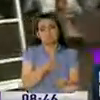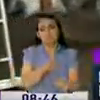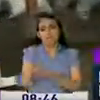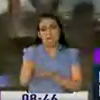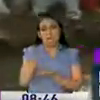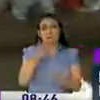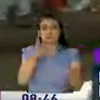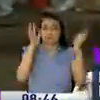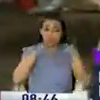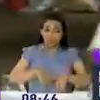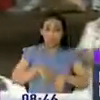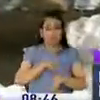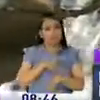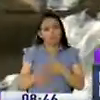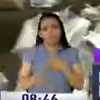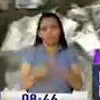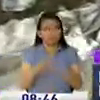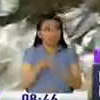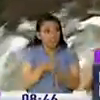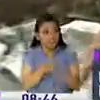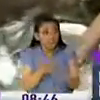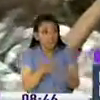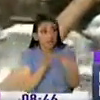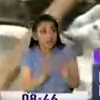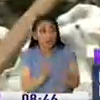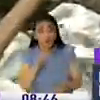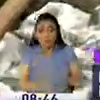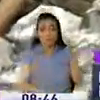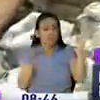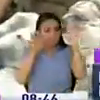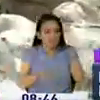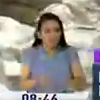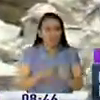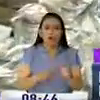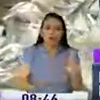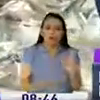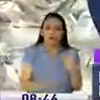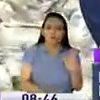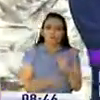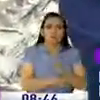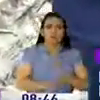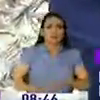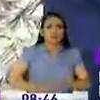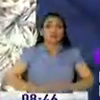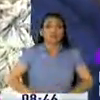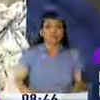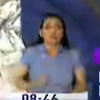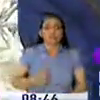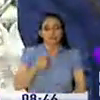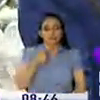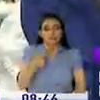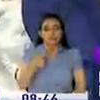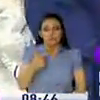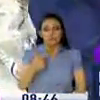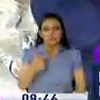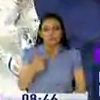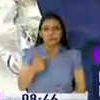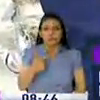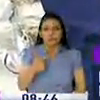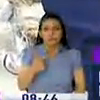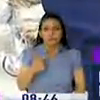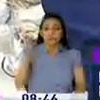hacer demoliciones, los haremos, si es que el riesgo ya es no mitigable, o como en este caso, apuntalamientos y reforzamientos. Pero le vuelvo a insistir, la base no solamente